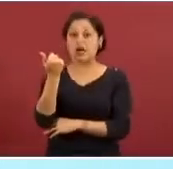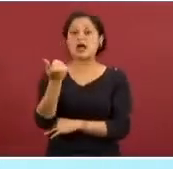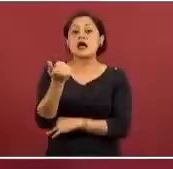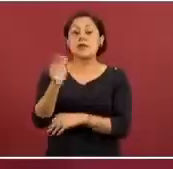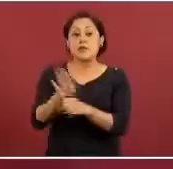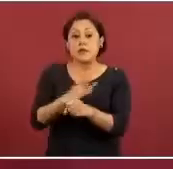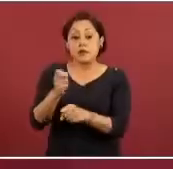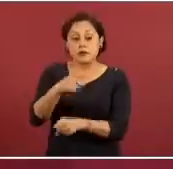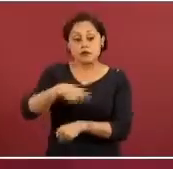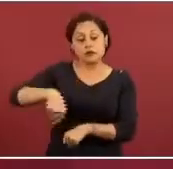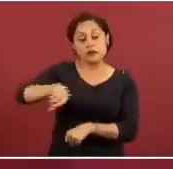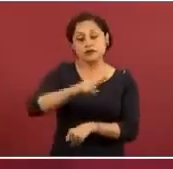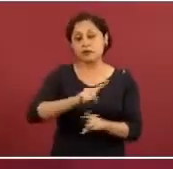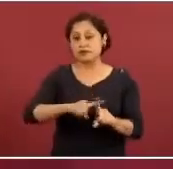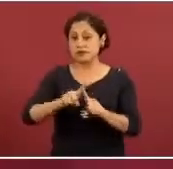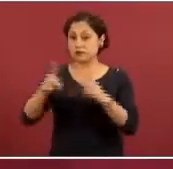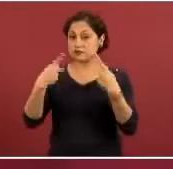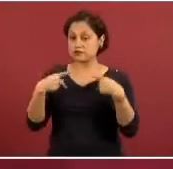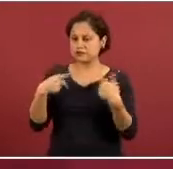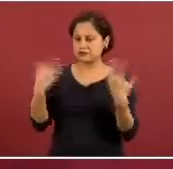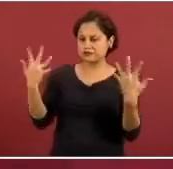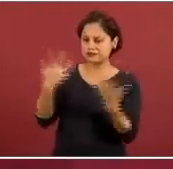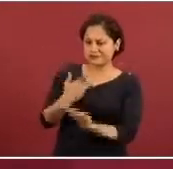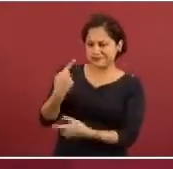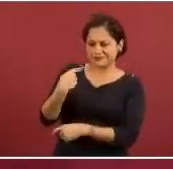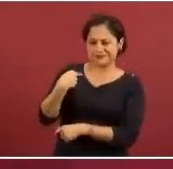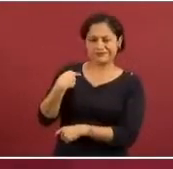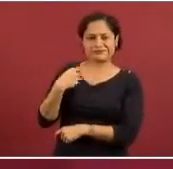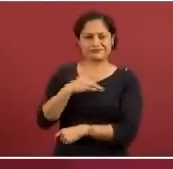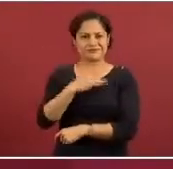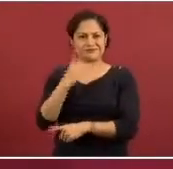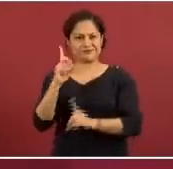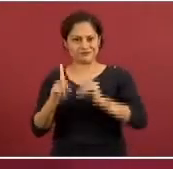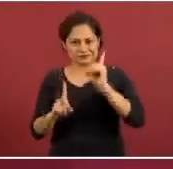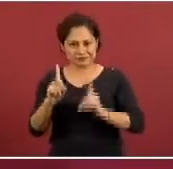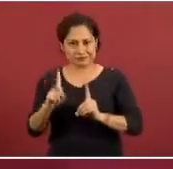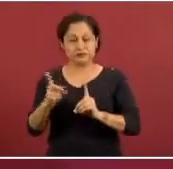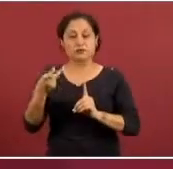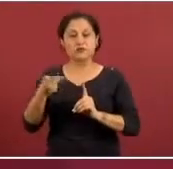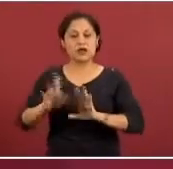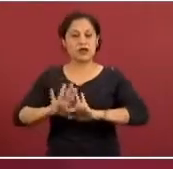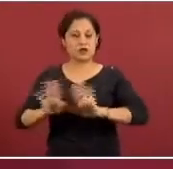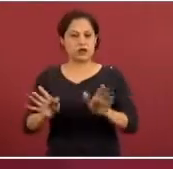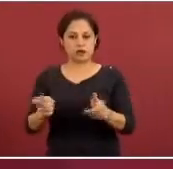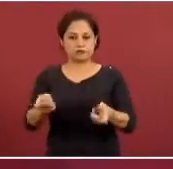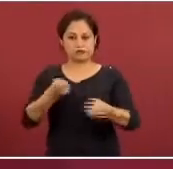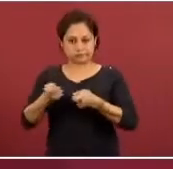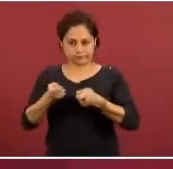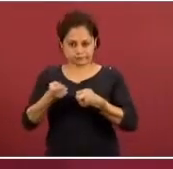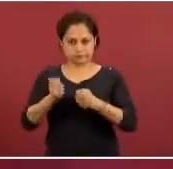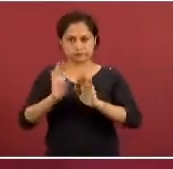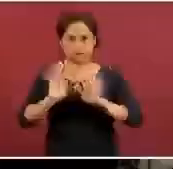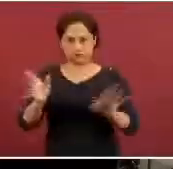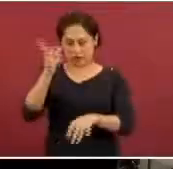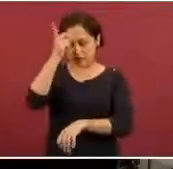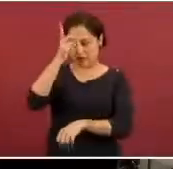Pero el director del Instituto Mexicano del Seguro Social ha tomado acciones